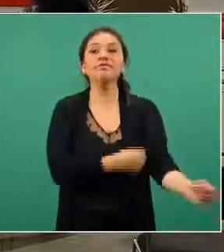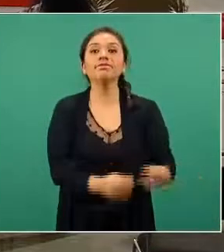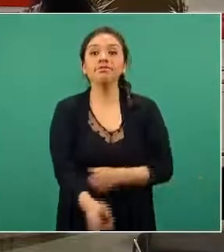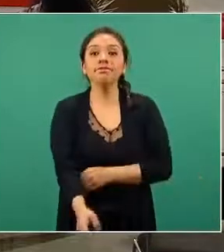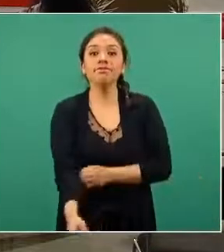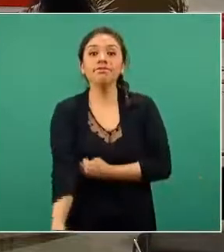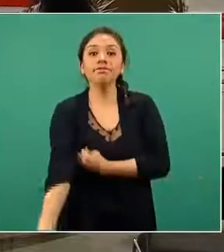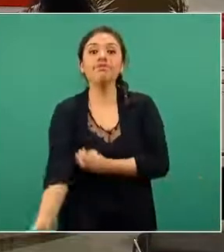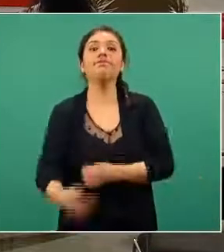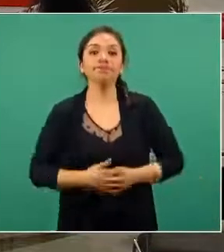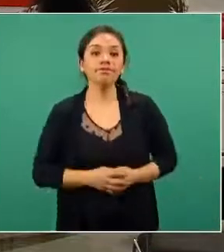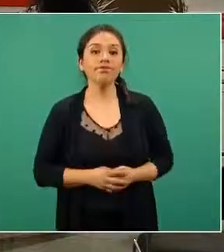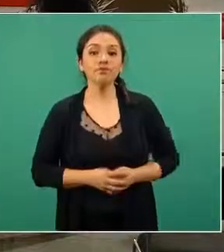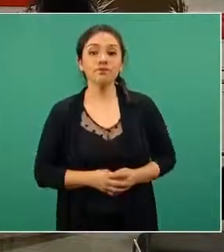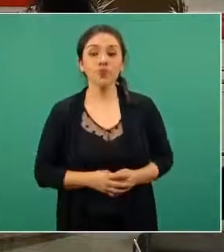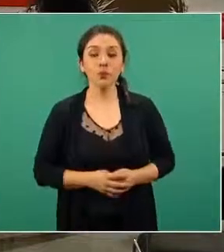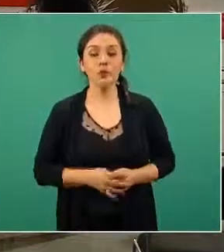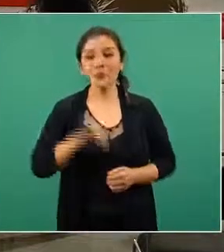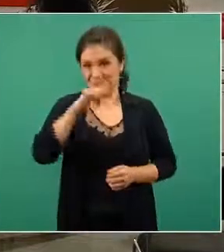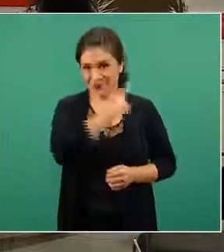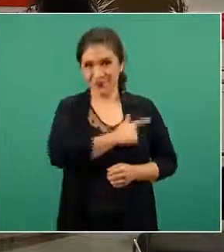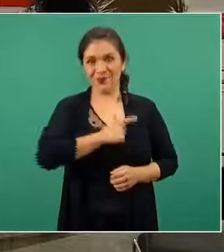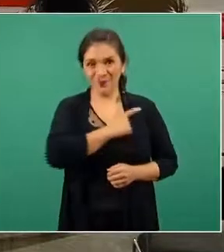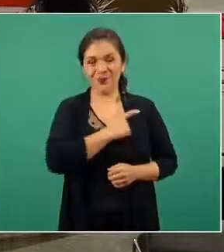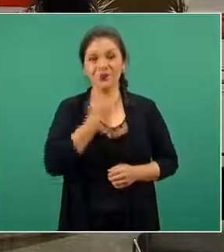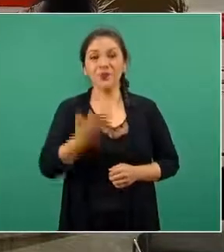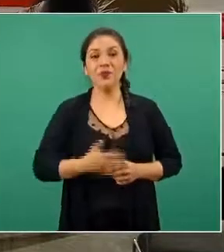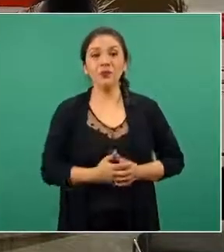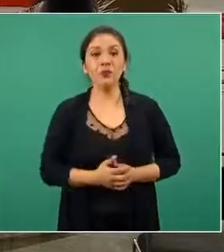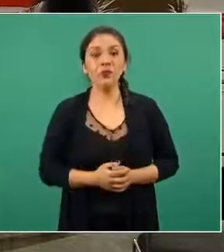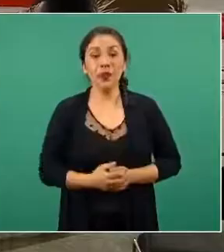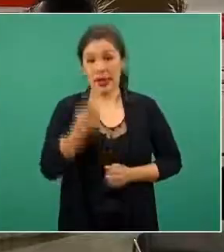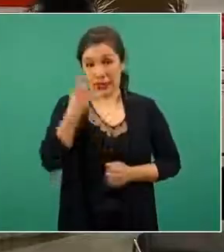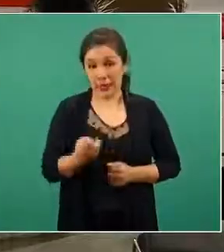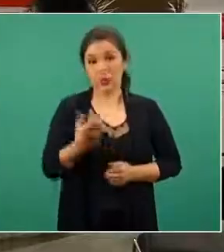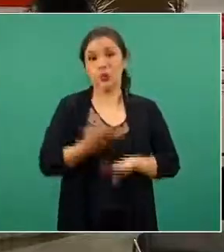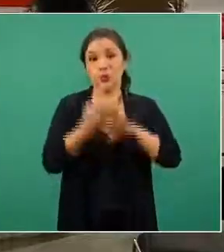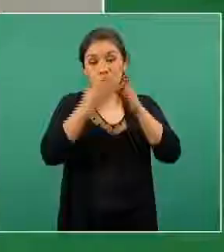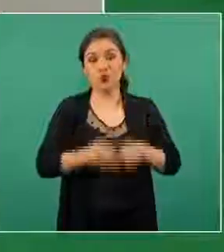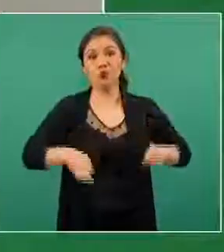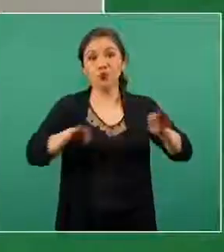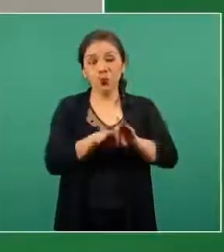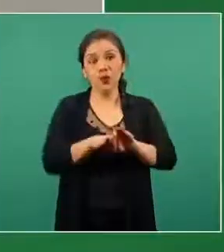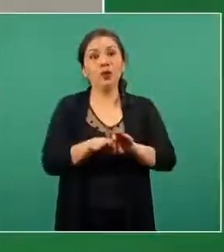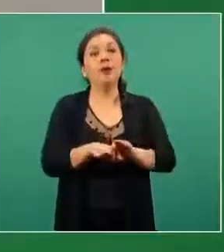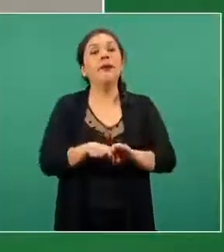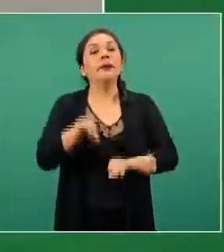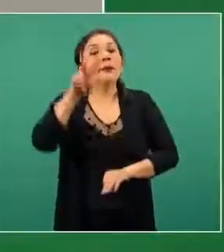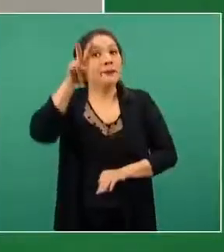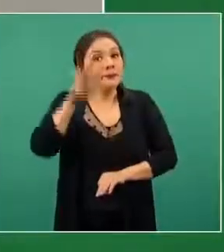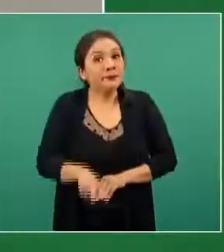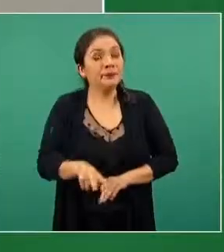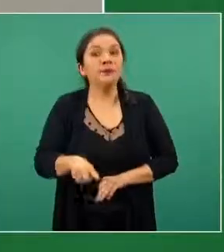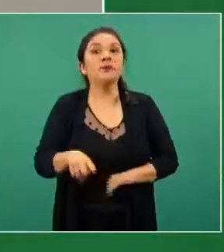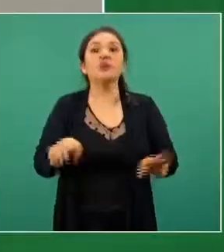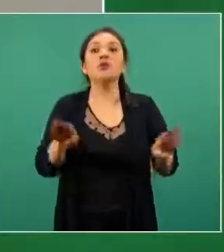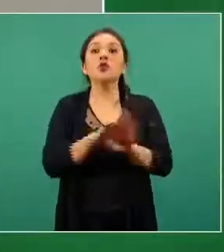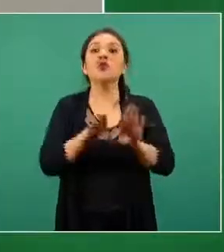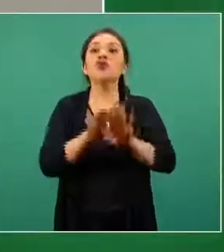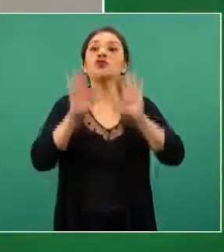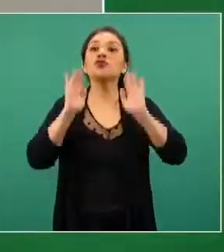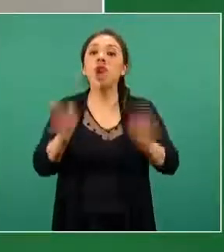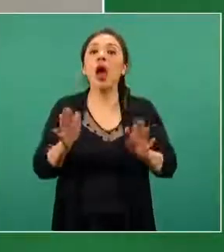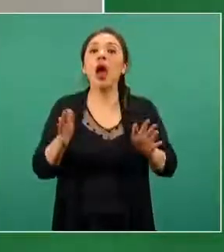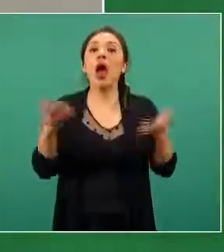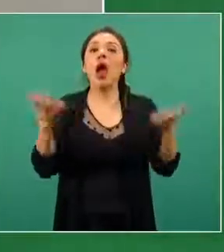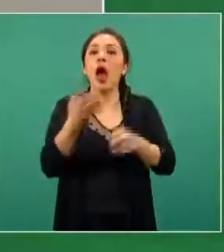Sí, con mucho gusto. Yo creo que aquí es muy importante resaltar que obviamente, dado que se activan, en